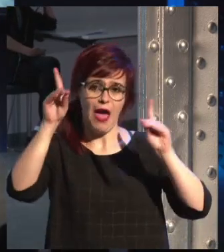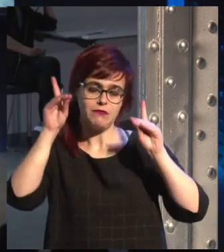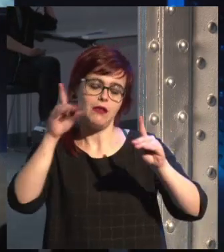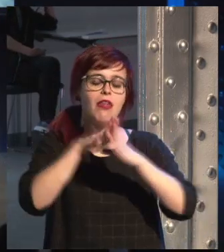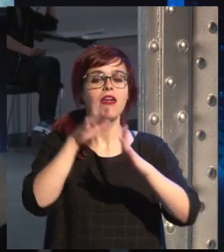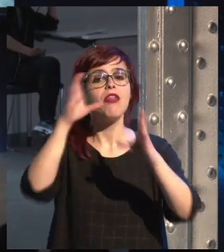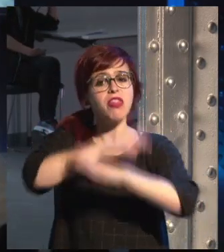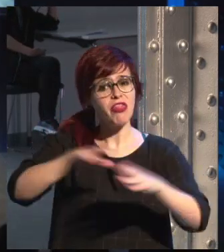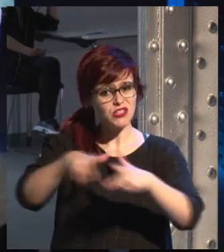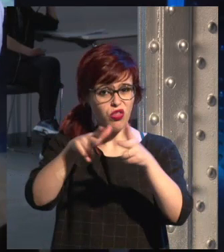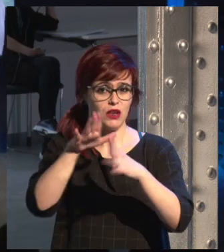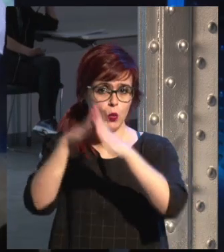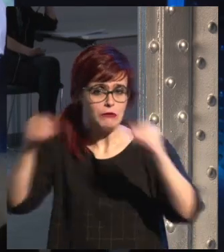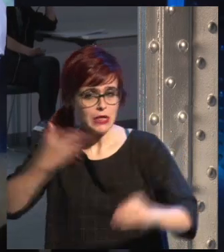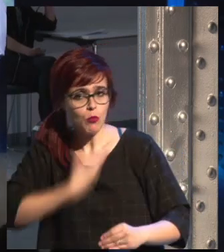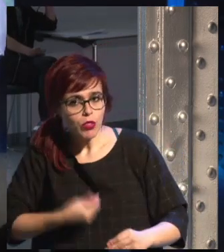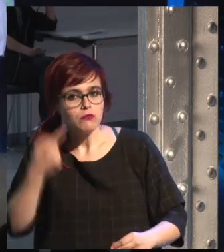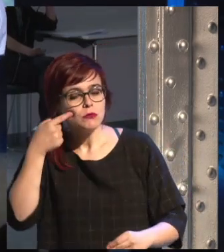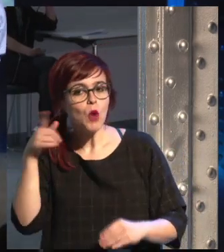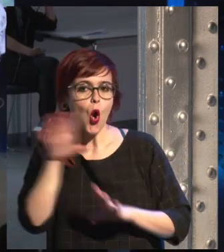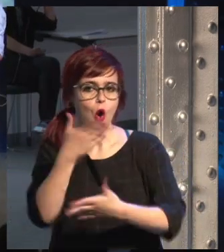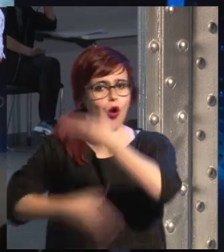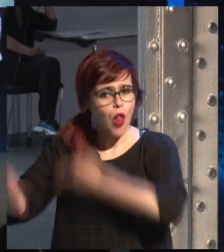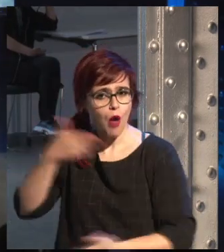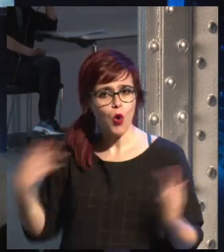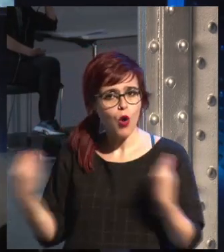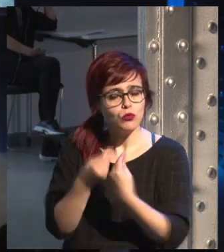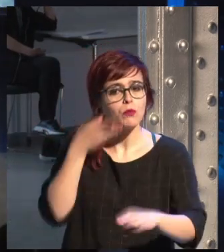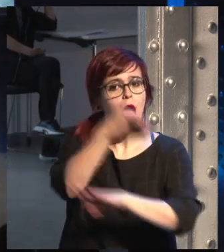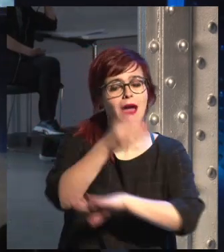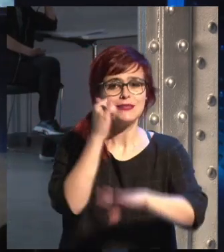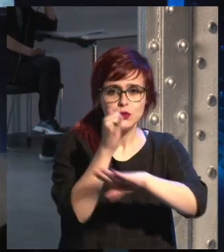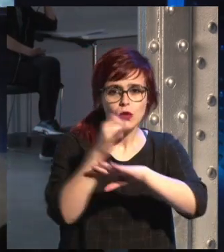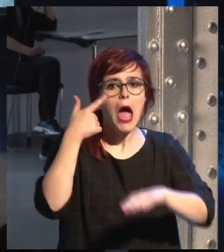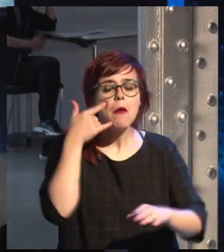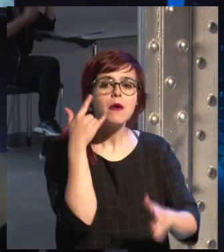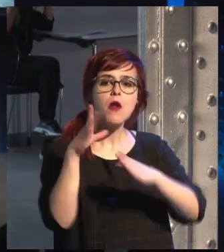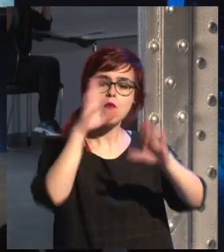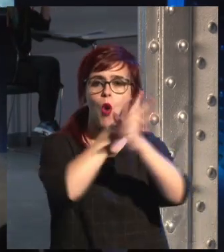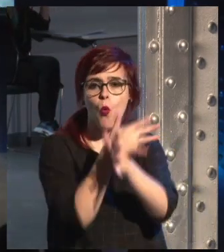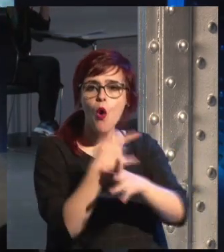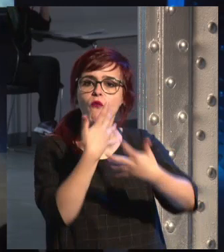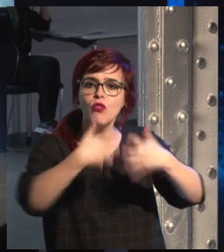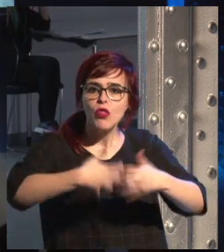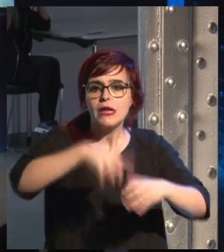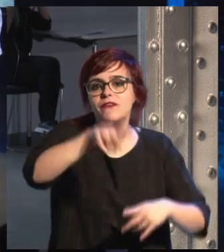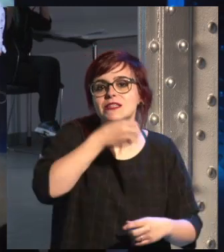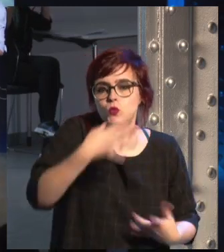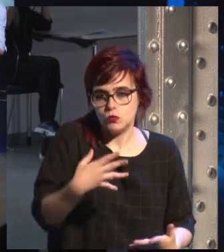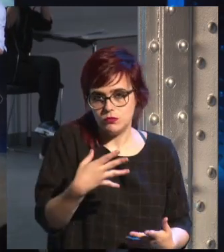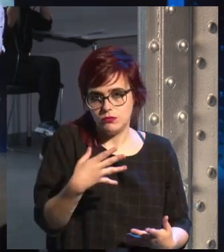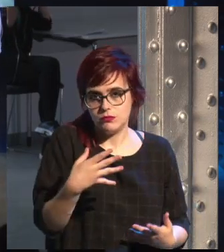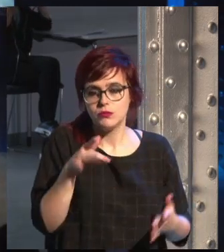Murcia. Realmente vamos a evaluar, pues, la efectividad didáctica de la iniciativa antes de desarrollar